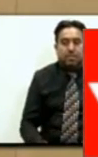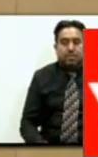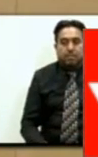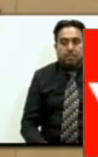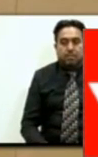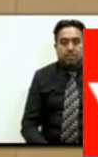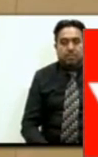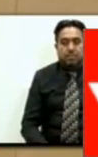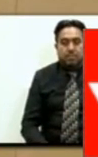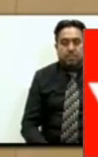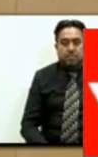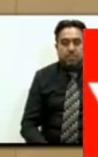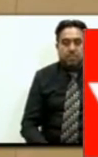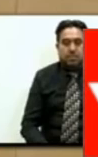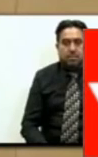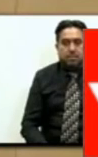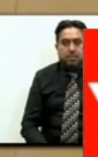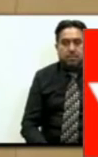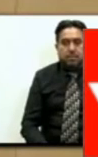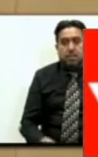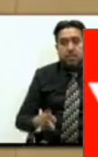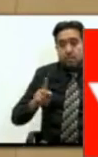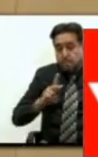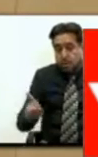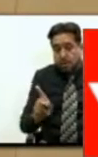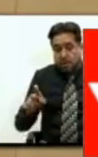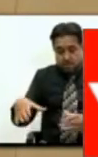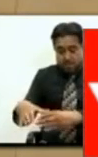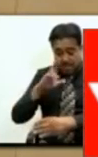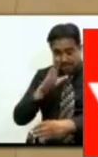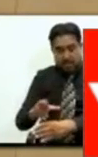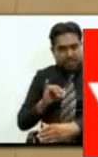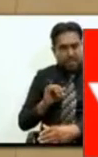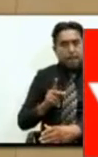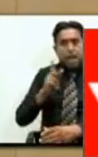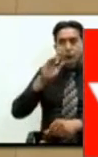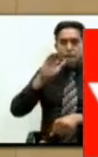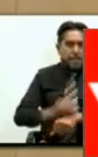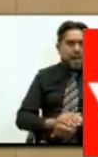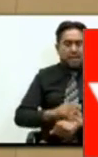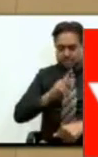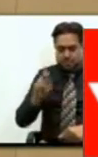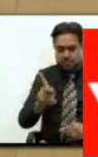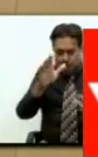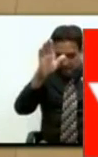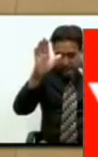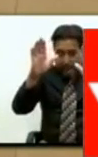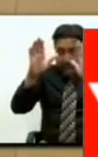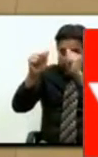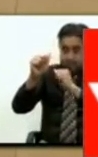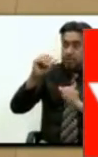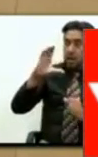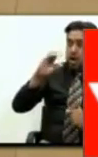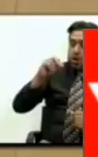lo público respetuosamente pero tiene que ser más público y consenso no es